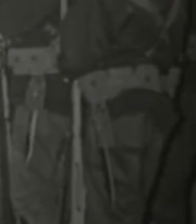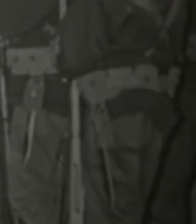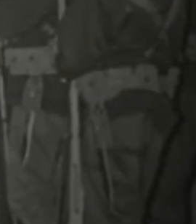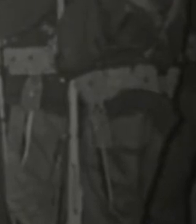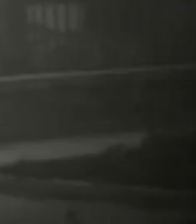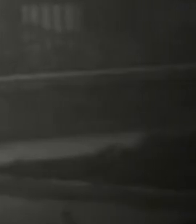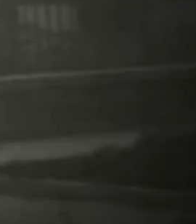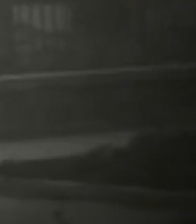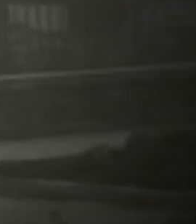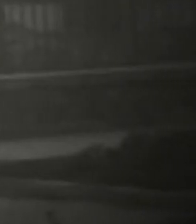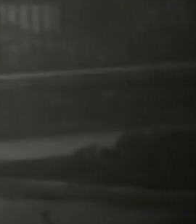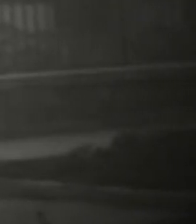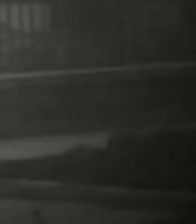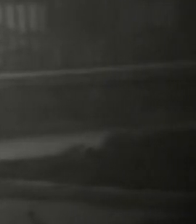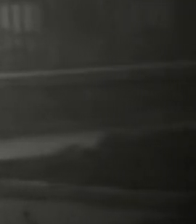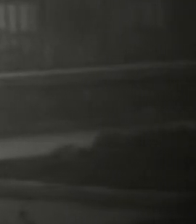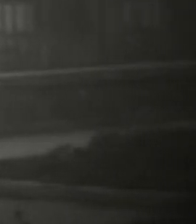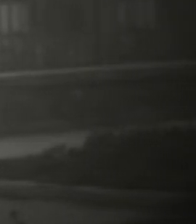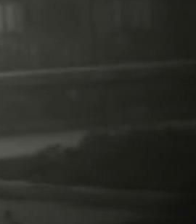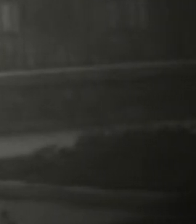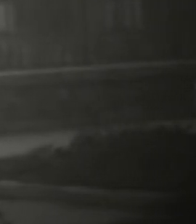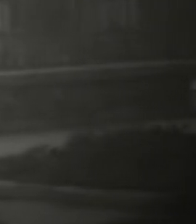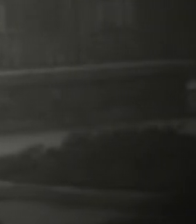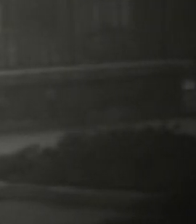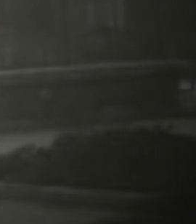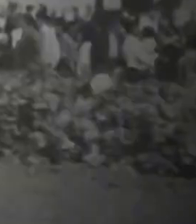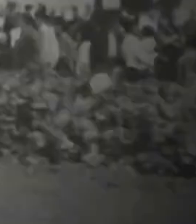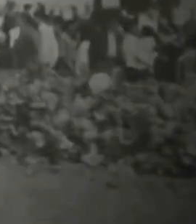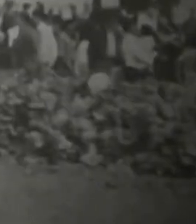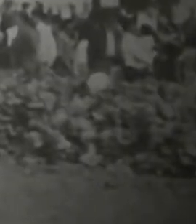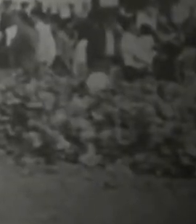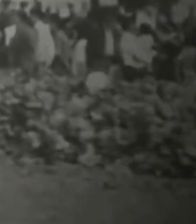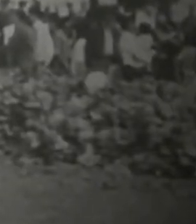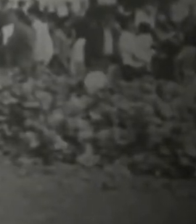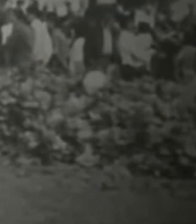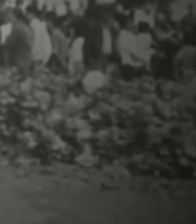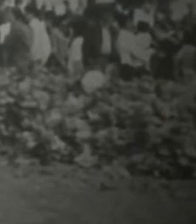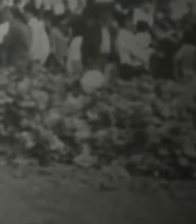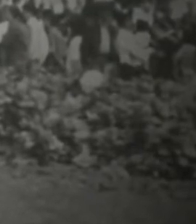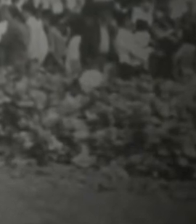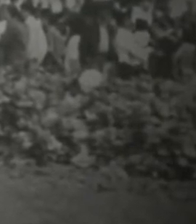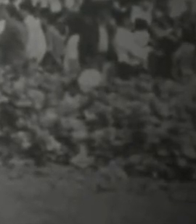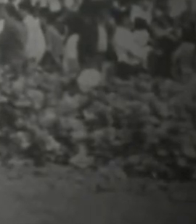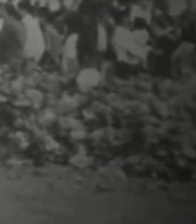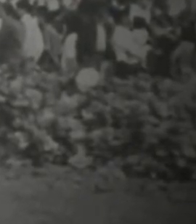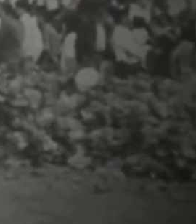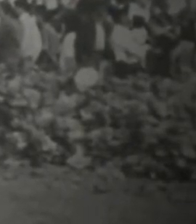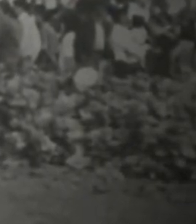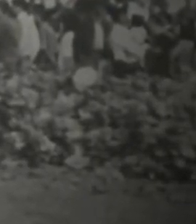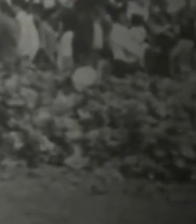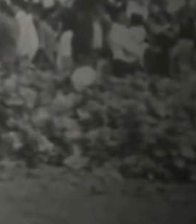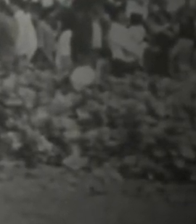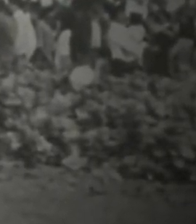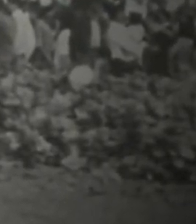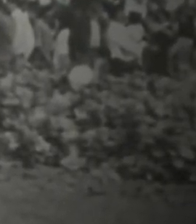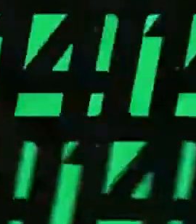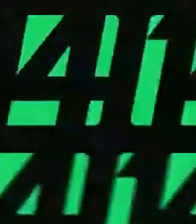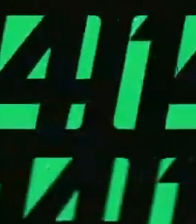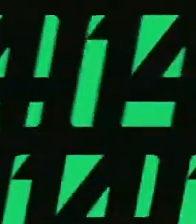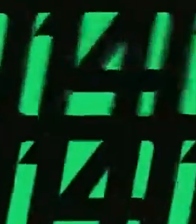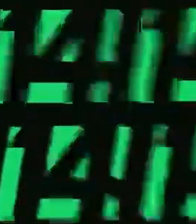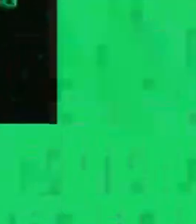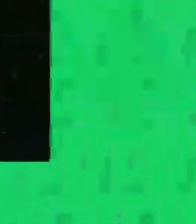es nuestra escuela y la vamos a defender igual que ustedes. El ejército toma el casco a sangre y fuego, y si hay muertos y